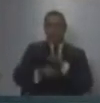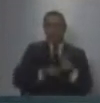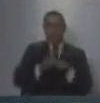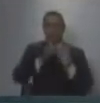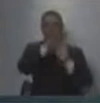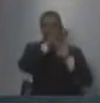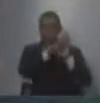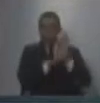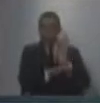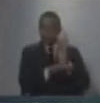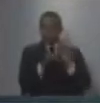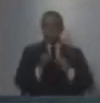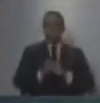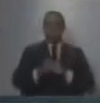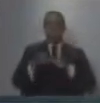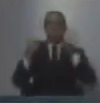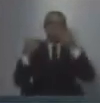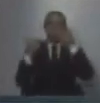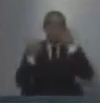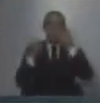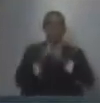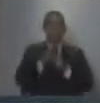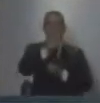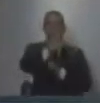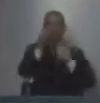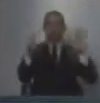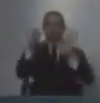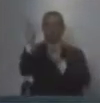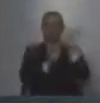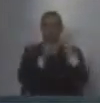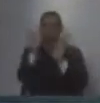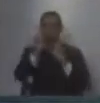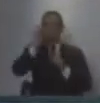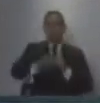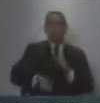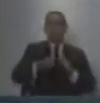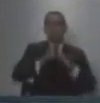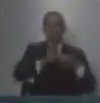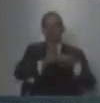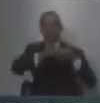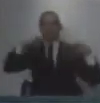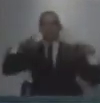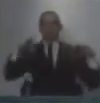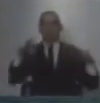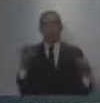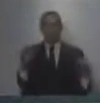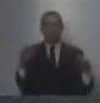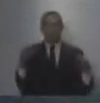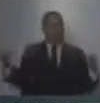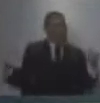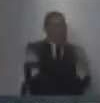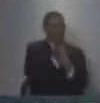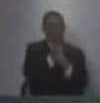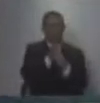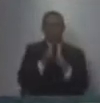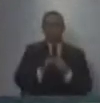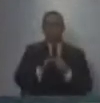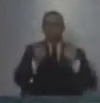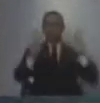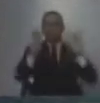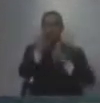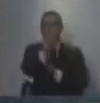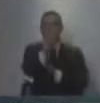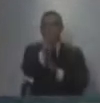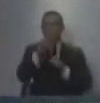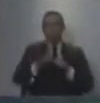índice de secuestro en un 56%, la desarticulación de 91 bandas delictivas, tales como la